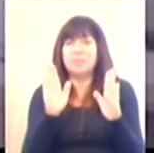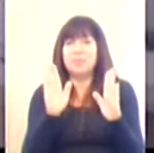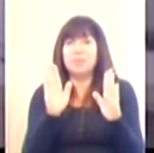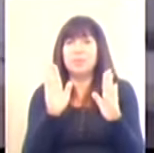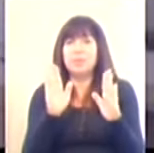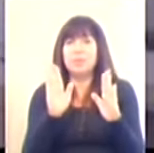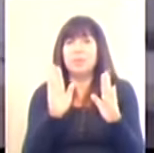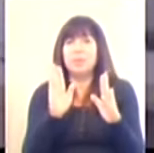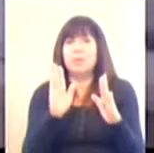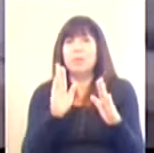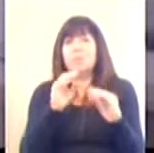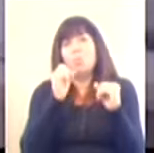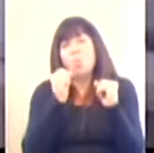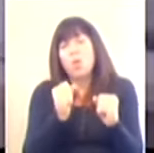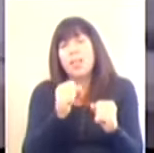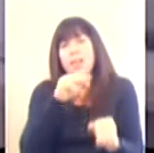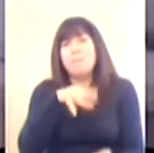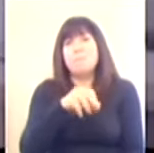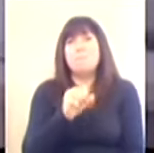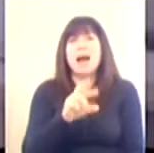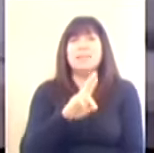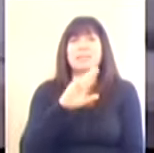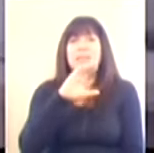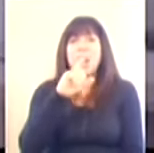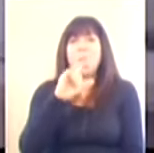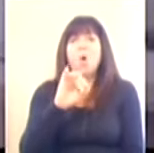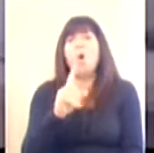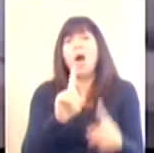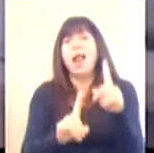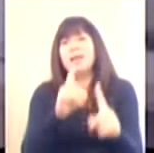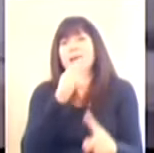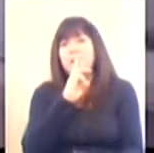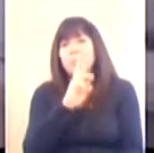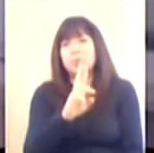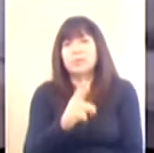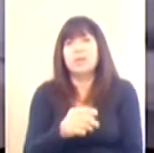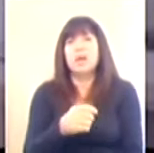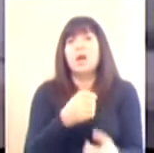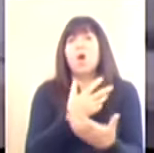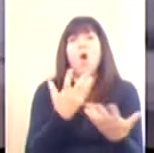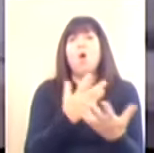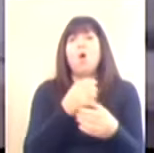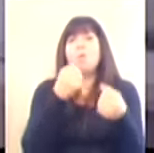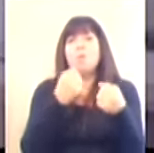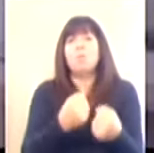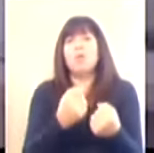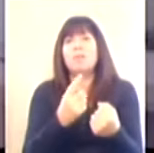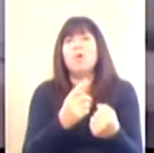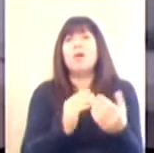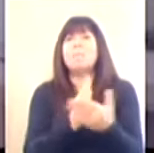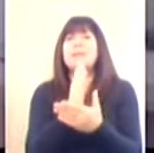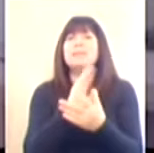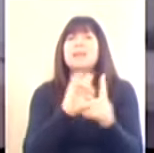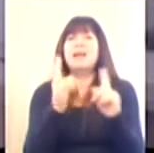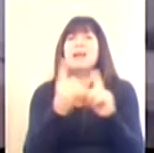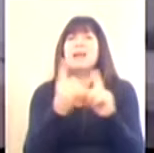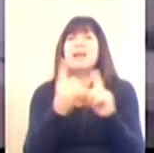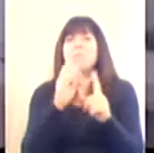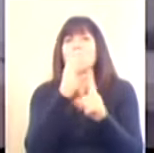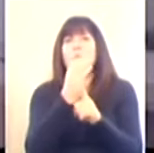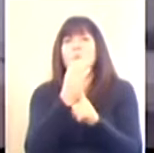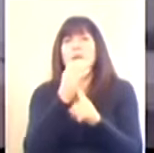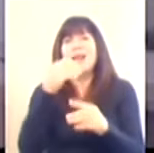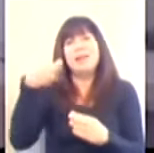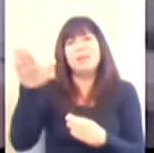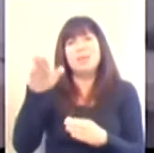tal vez Marcelo, Sebastián o incluso Mónica, no sé cómo la experiencia es, ¿cómo podríamos empezar con ese cambio cultural de la eliminación